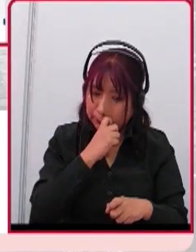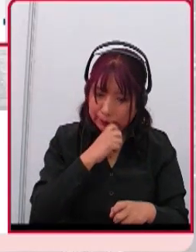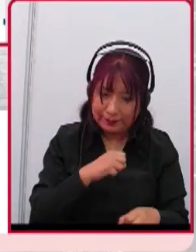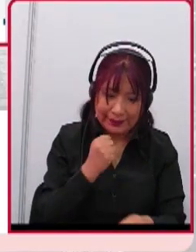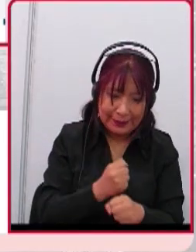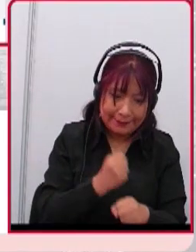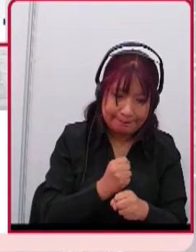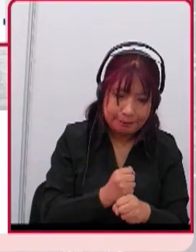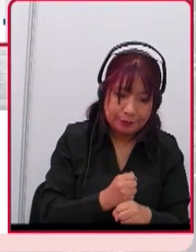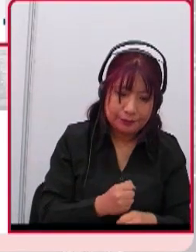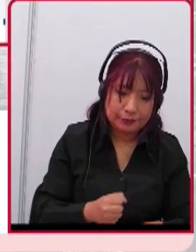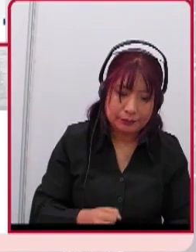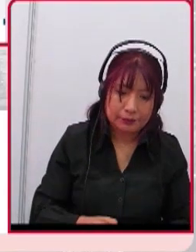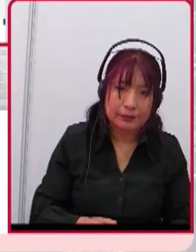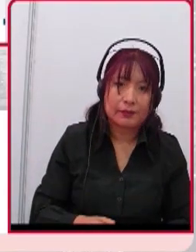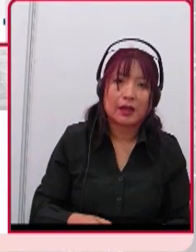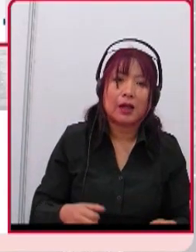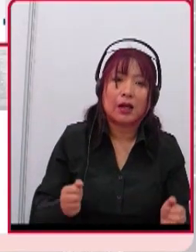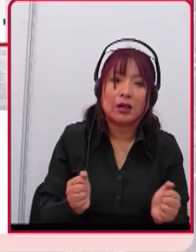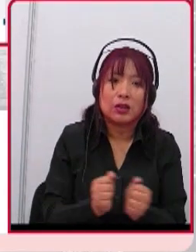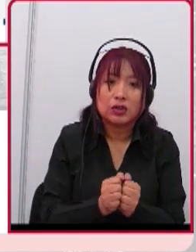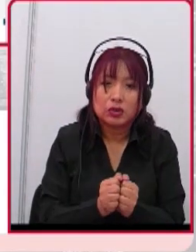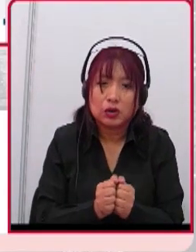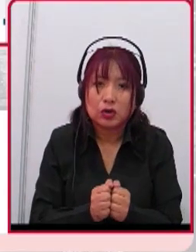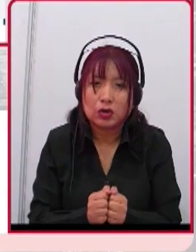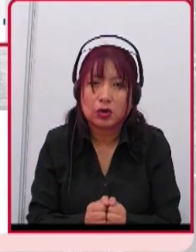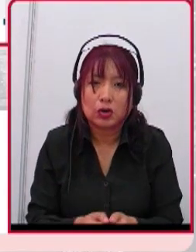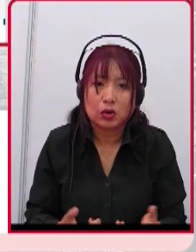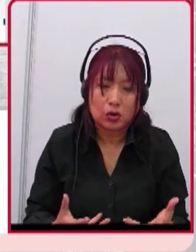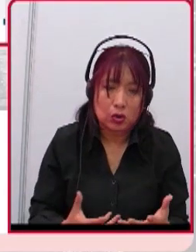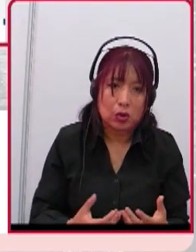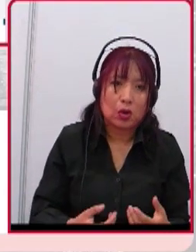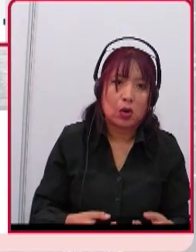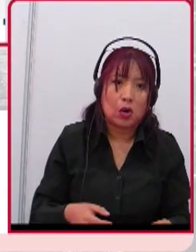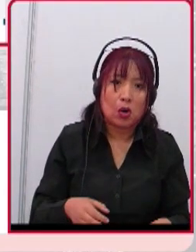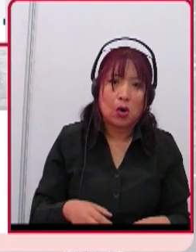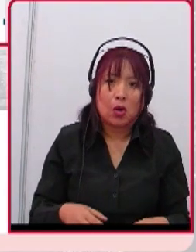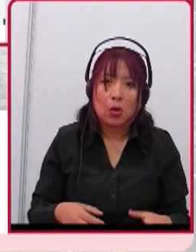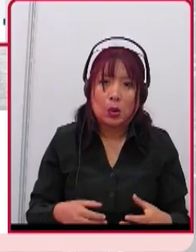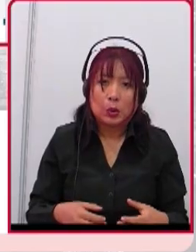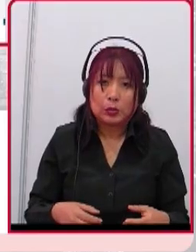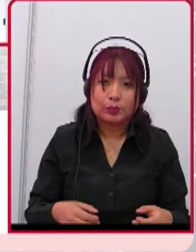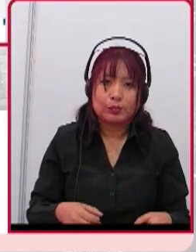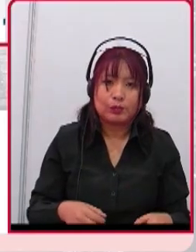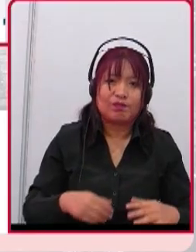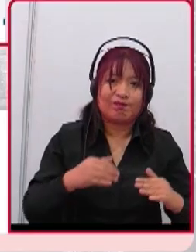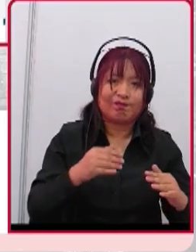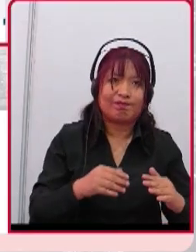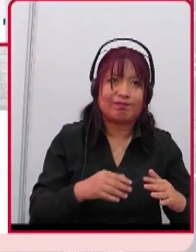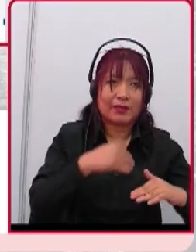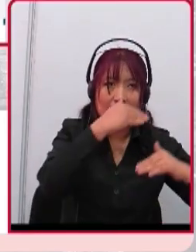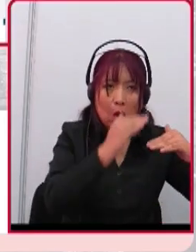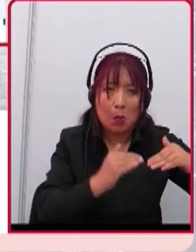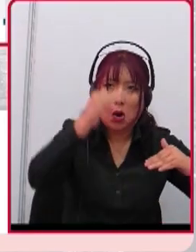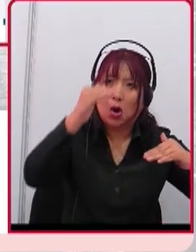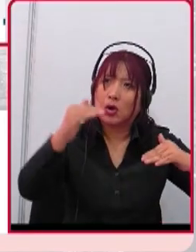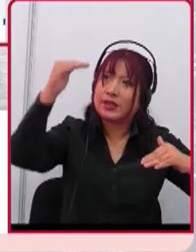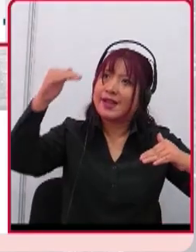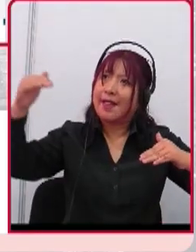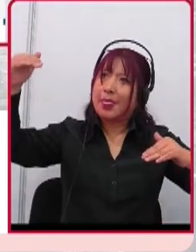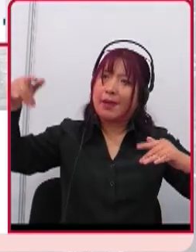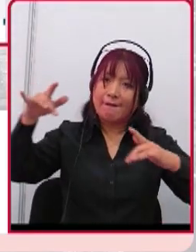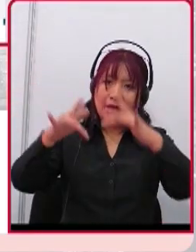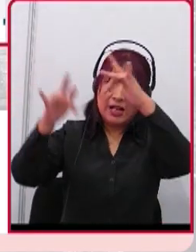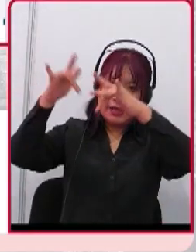una simulación multiespectral. Lo que traemos acá es exclusivamente una simulación. Vemos cómo es que se comporta directamente ante